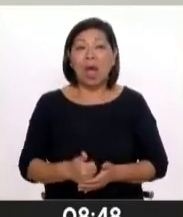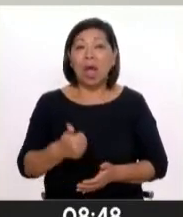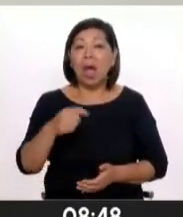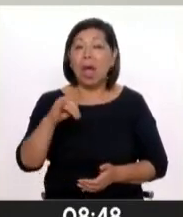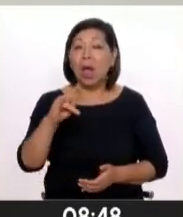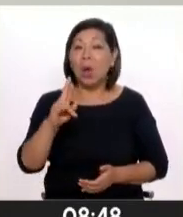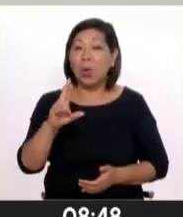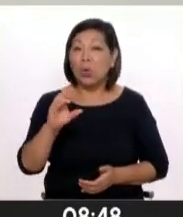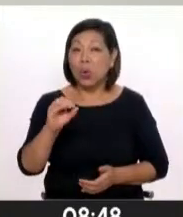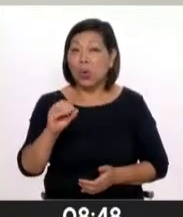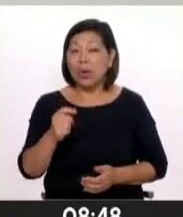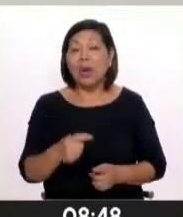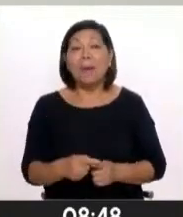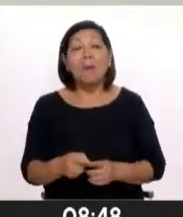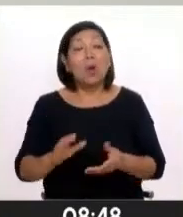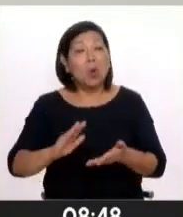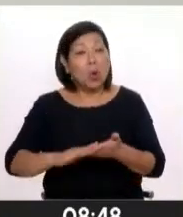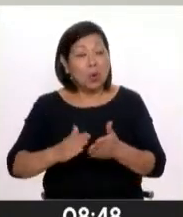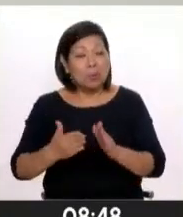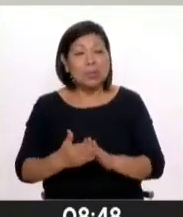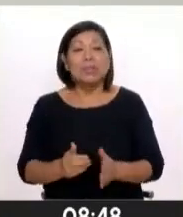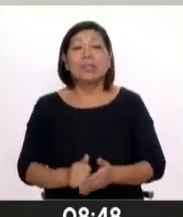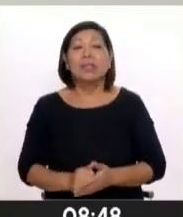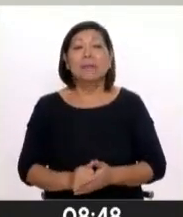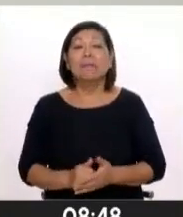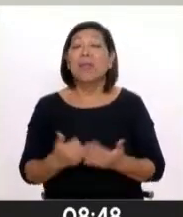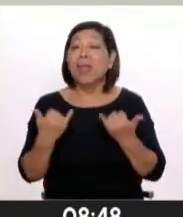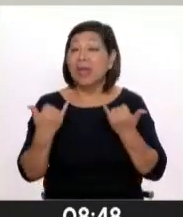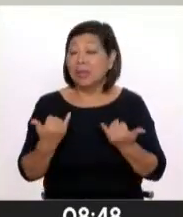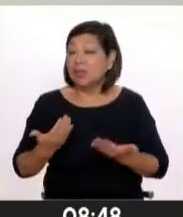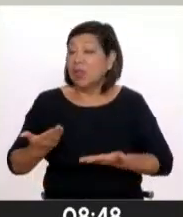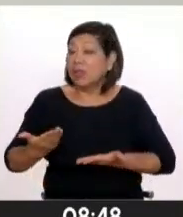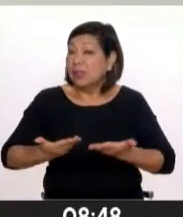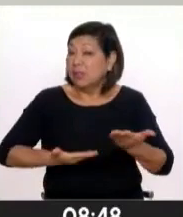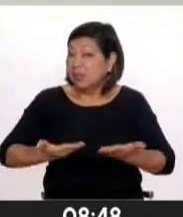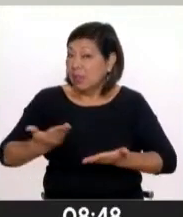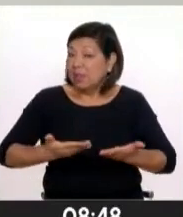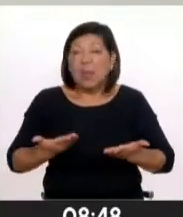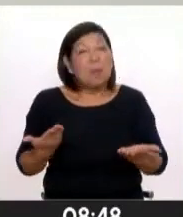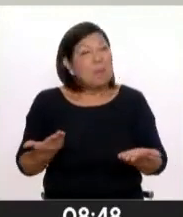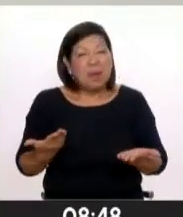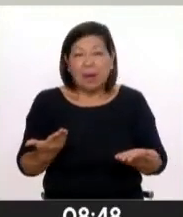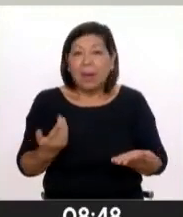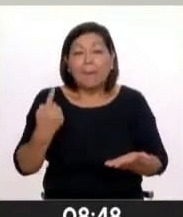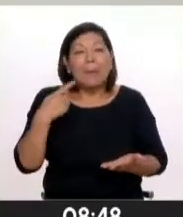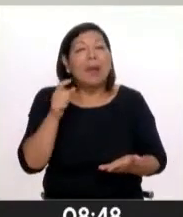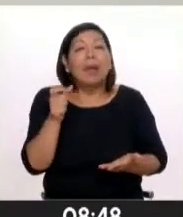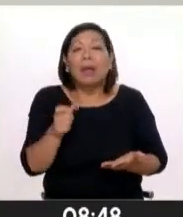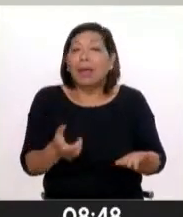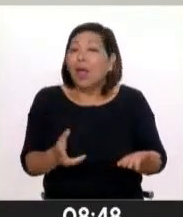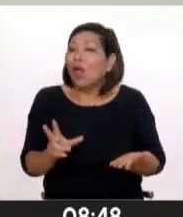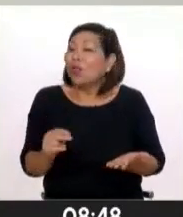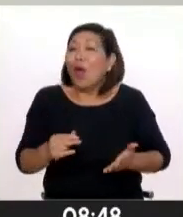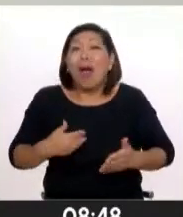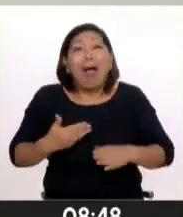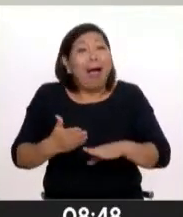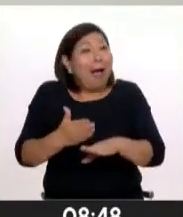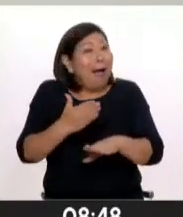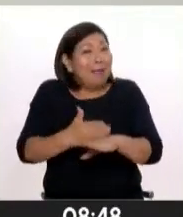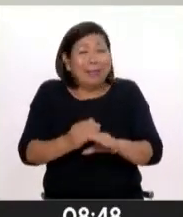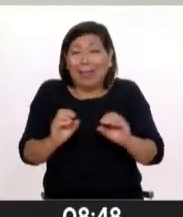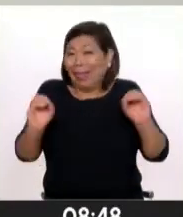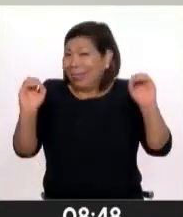el servicio Juguemos o la Comisión Nacional de Vida, ¿no? Esos son servicios que de otra manera la población no podría acceder de